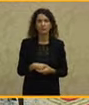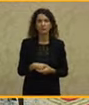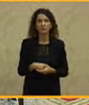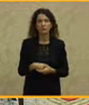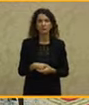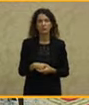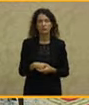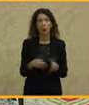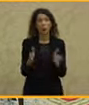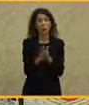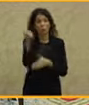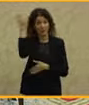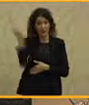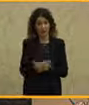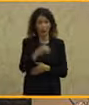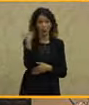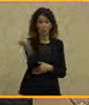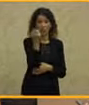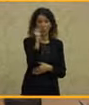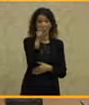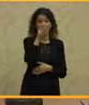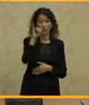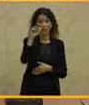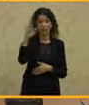Ah, y llegó mi compañero, Javier.